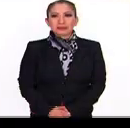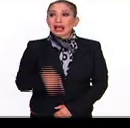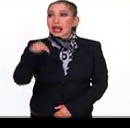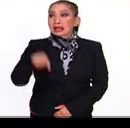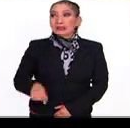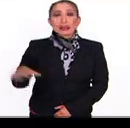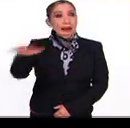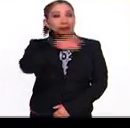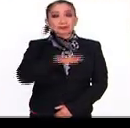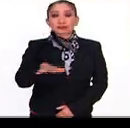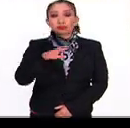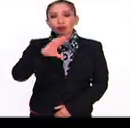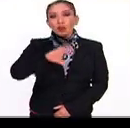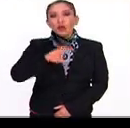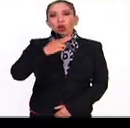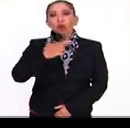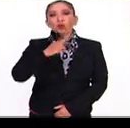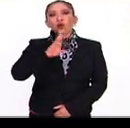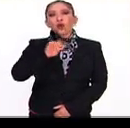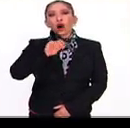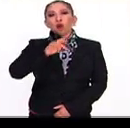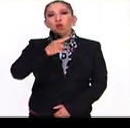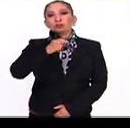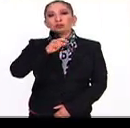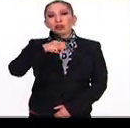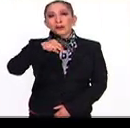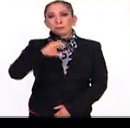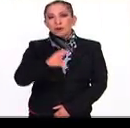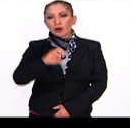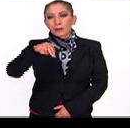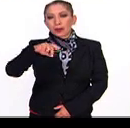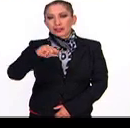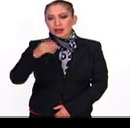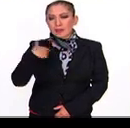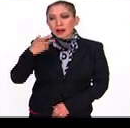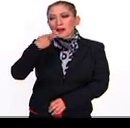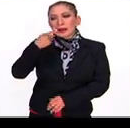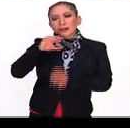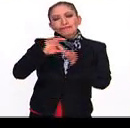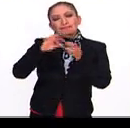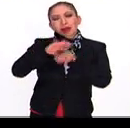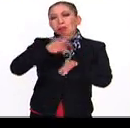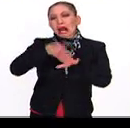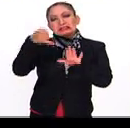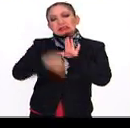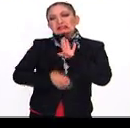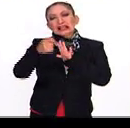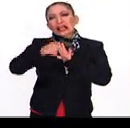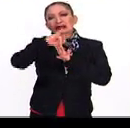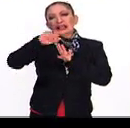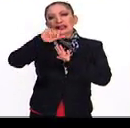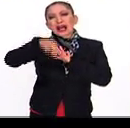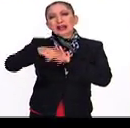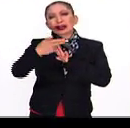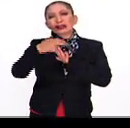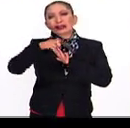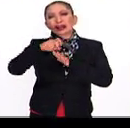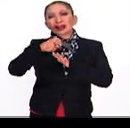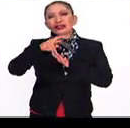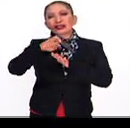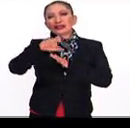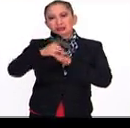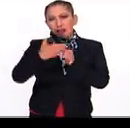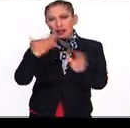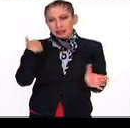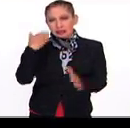Estamos entonces aquí con Cuauhtémoc Medina para hablar, para aproximarnos más a esta propuesta de Jan Hendrix. Tenía ya